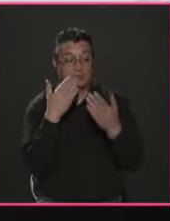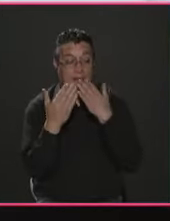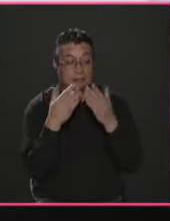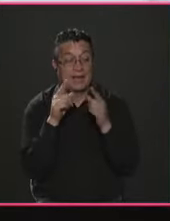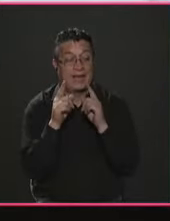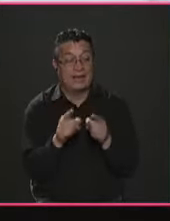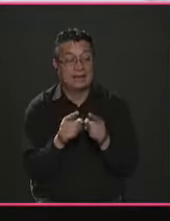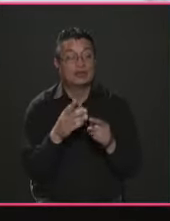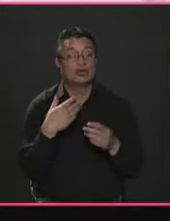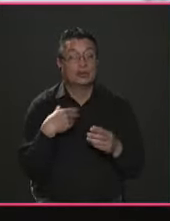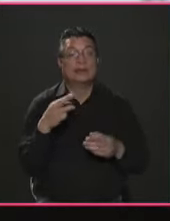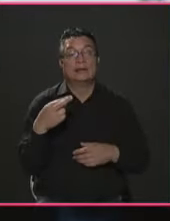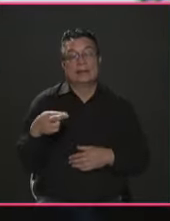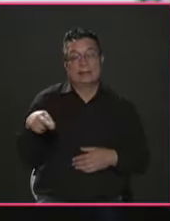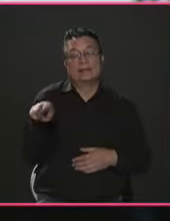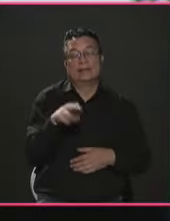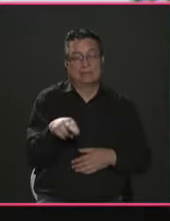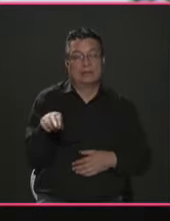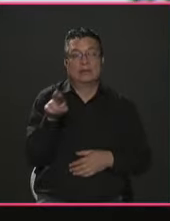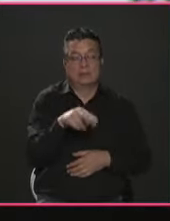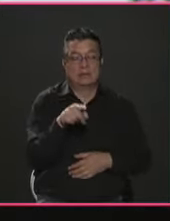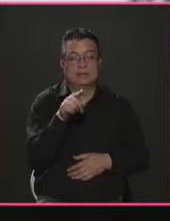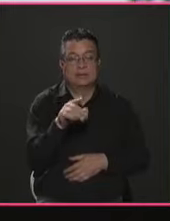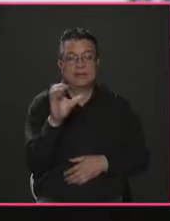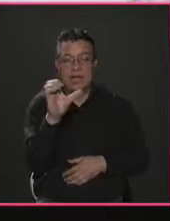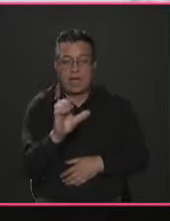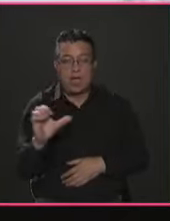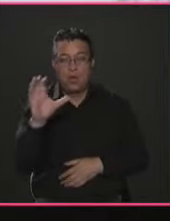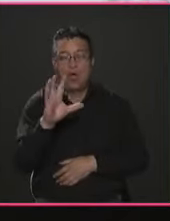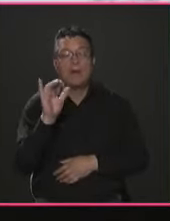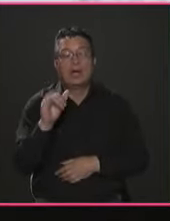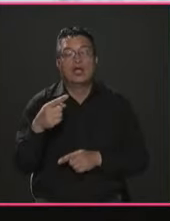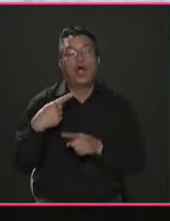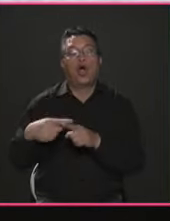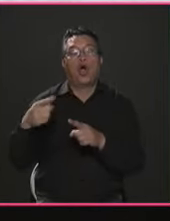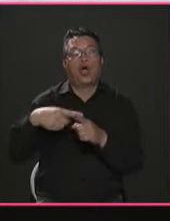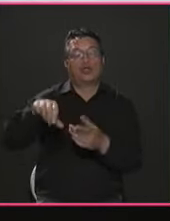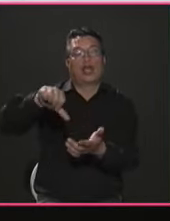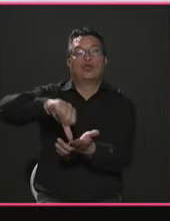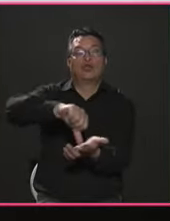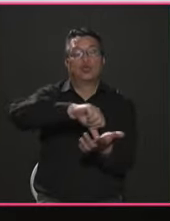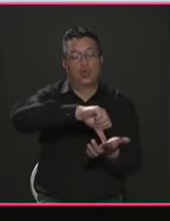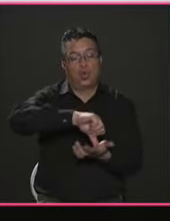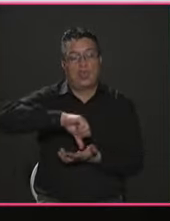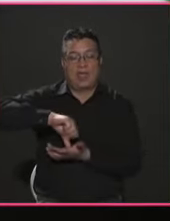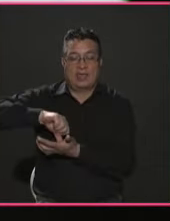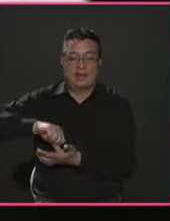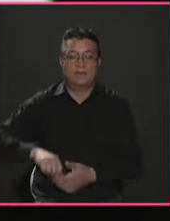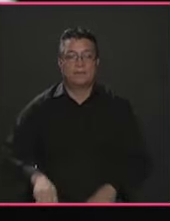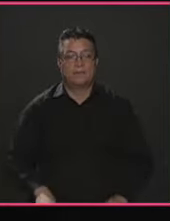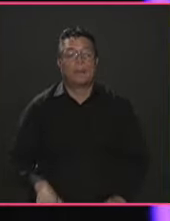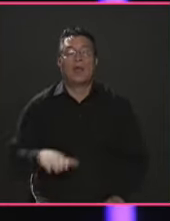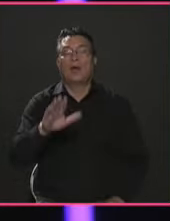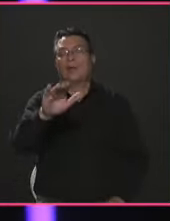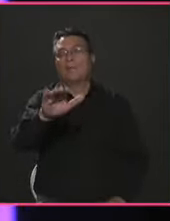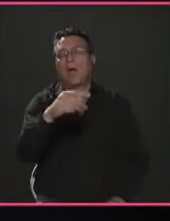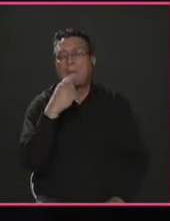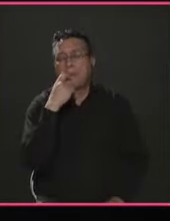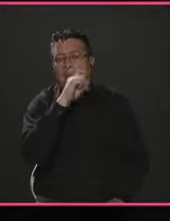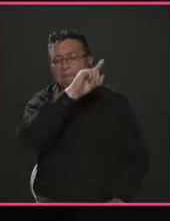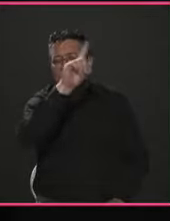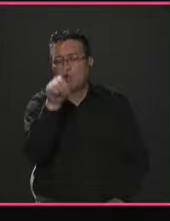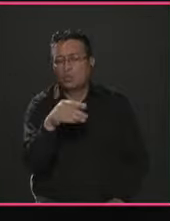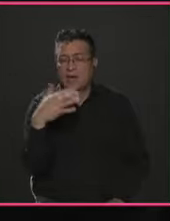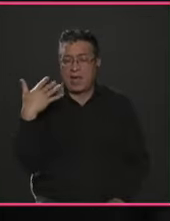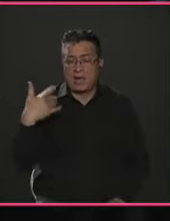repiten estos patrones en Europa y en otras ciudades ahora una pregunta clave que